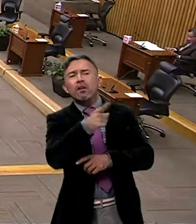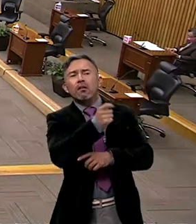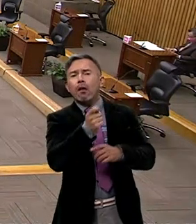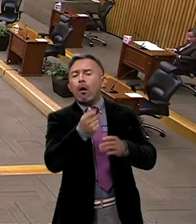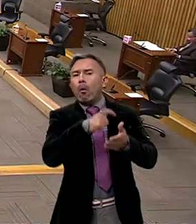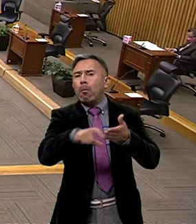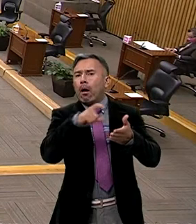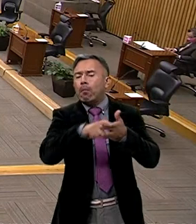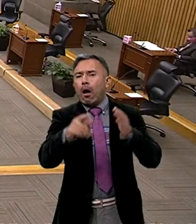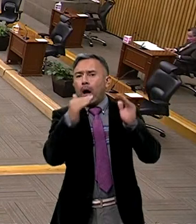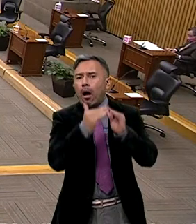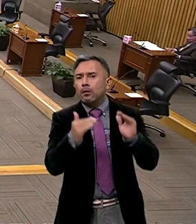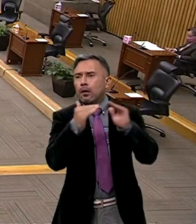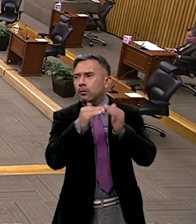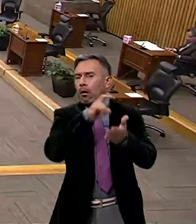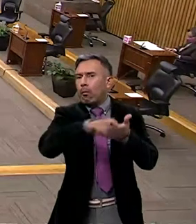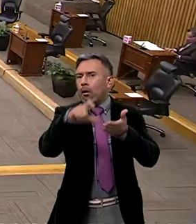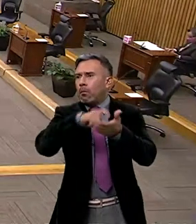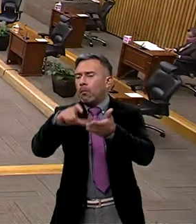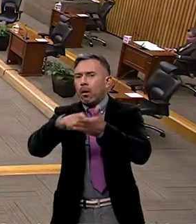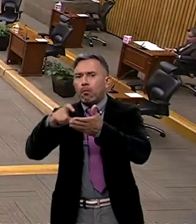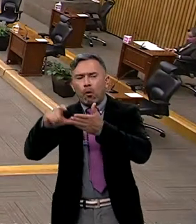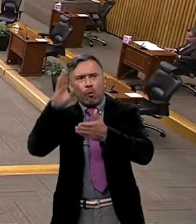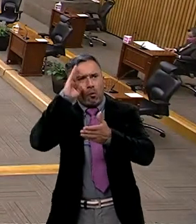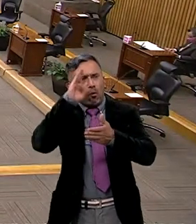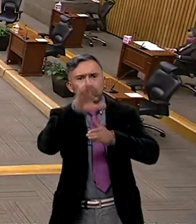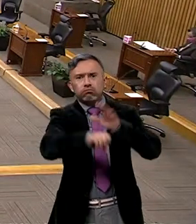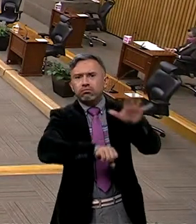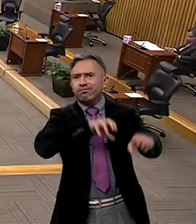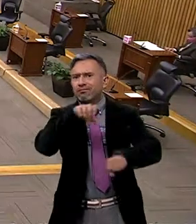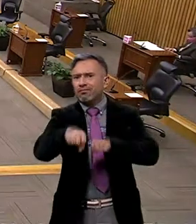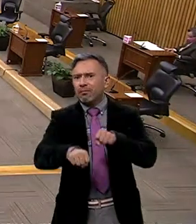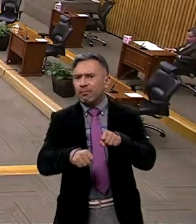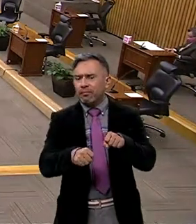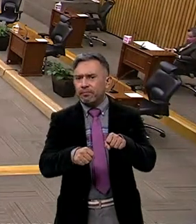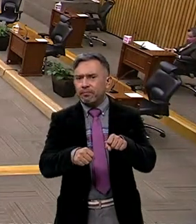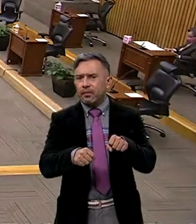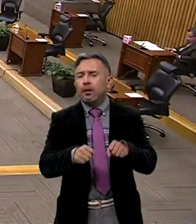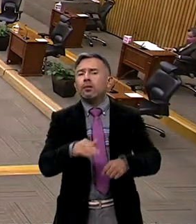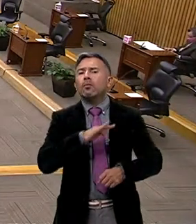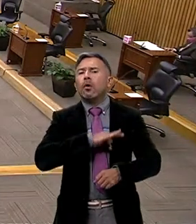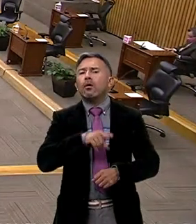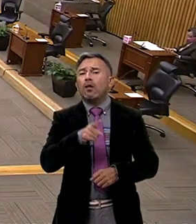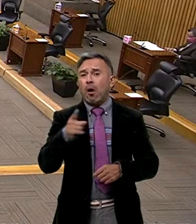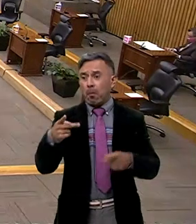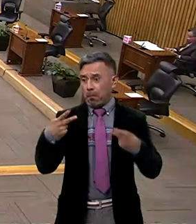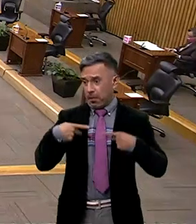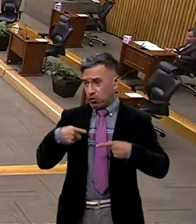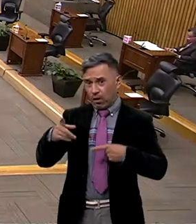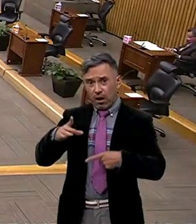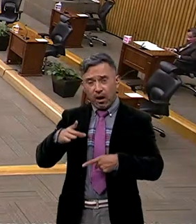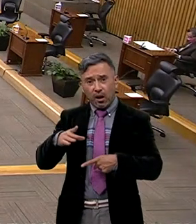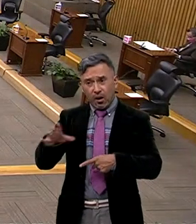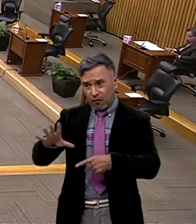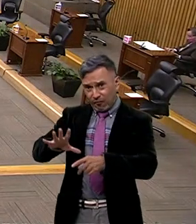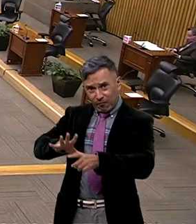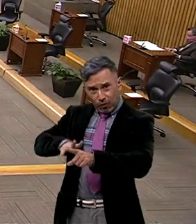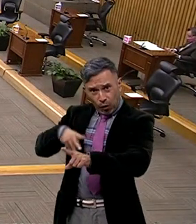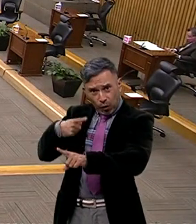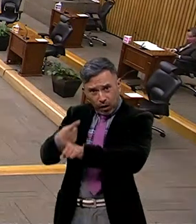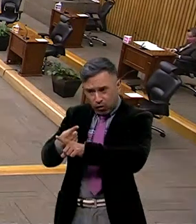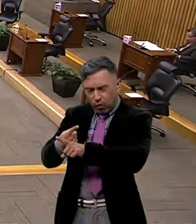tienen un tuvieron una la insistencia en llevar a un violador a ser gobernador